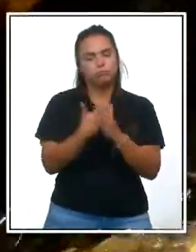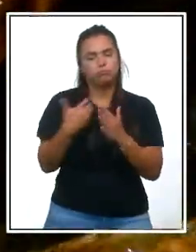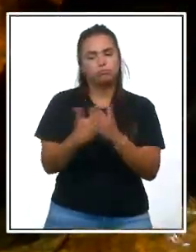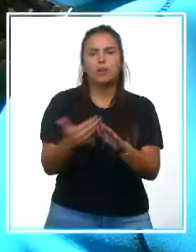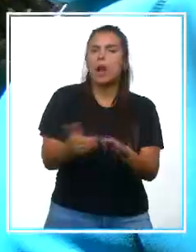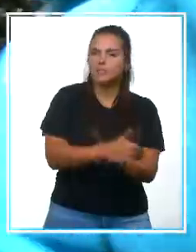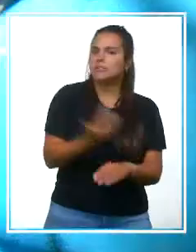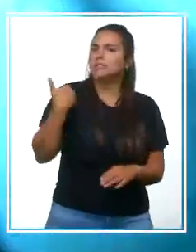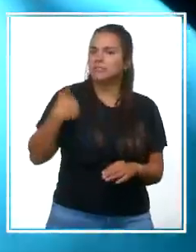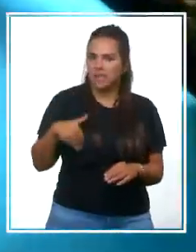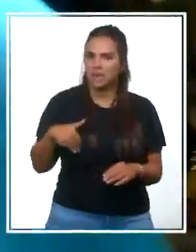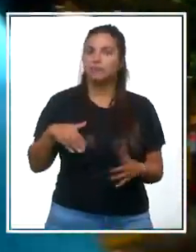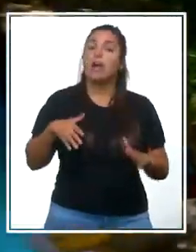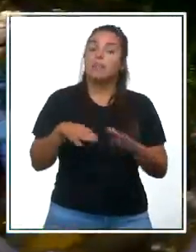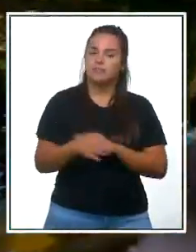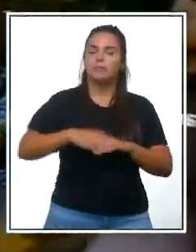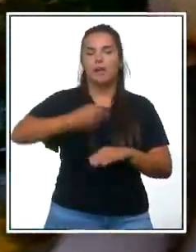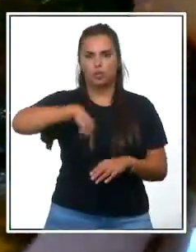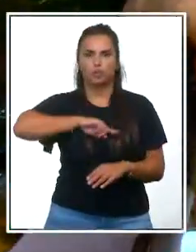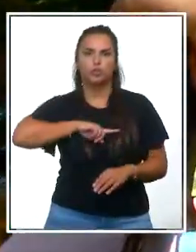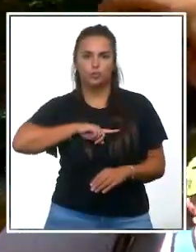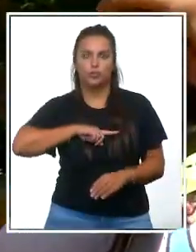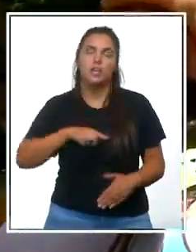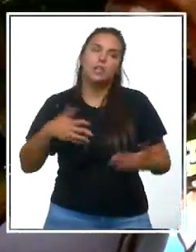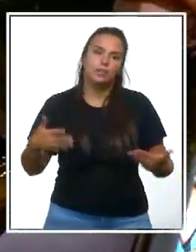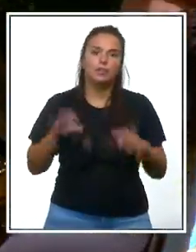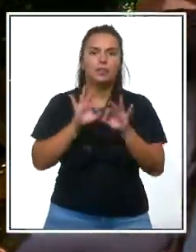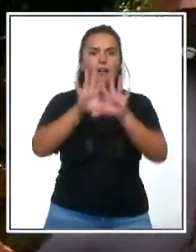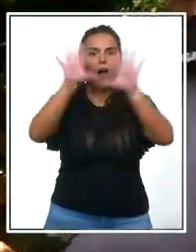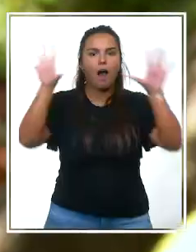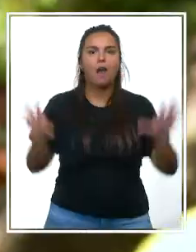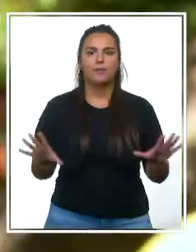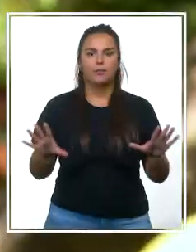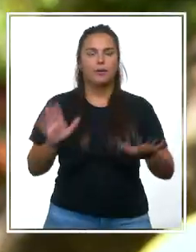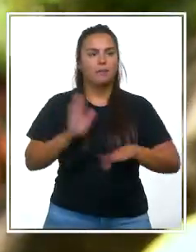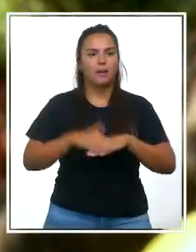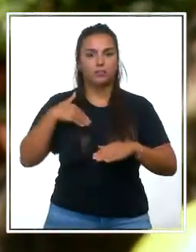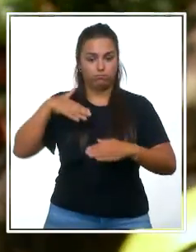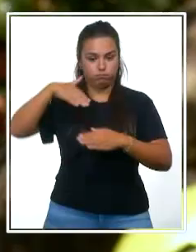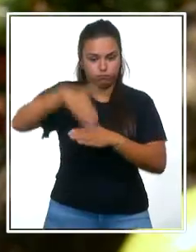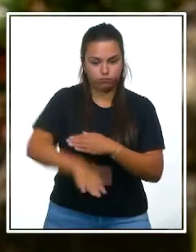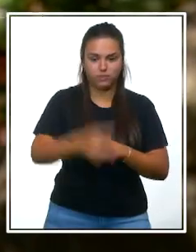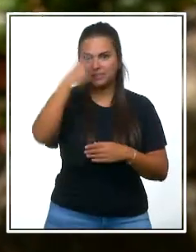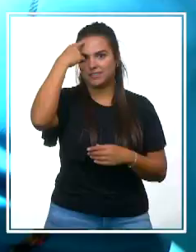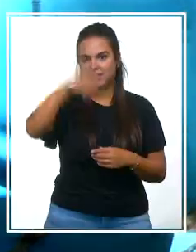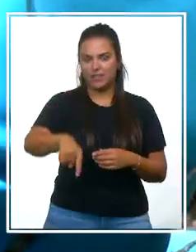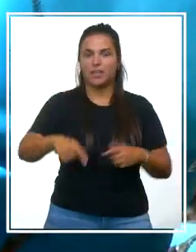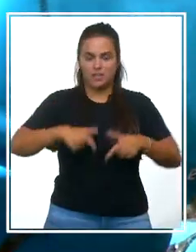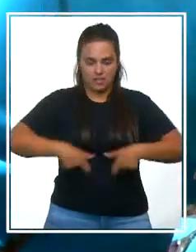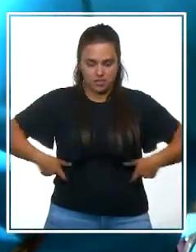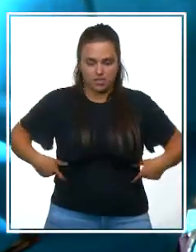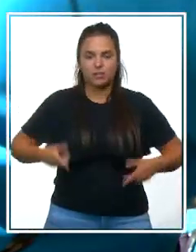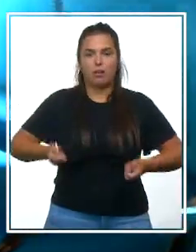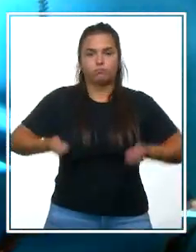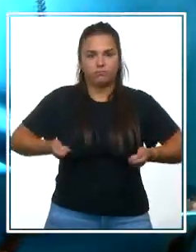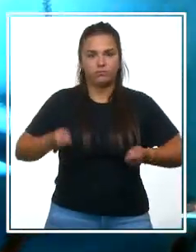explicaciones previas, accesibles para nosotros, y eso nos aclara muchísimo a la hora de lanzarnos a ponernos el arnés